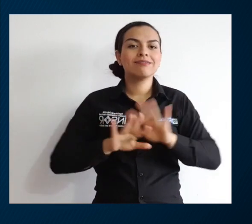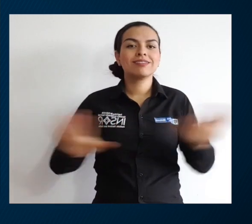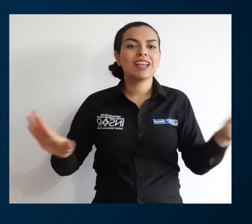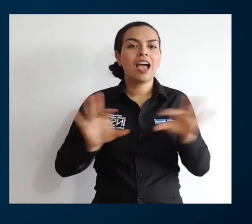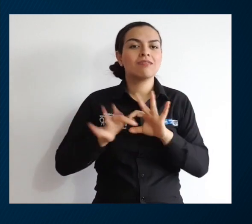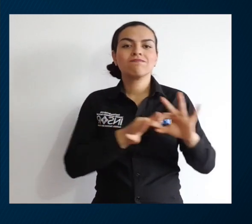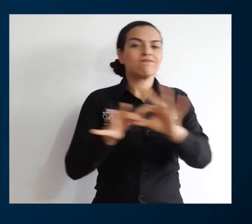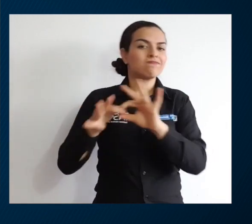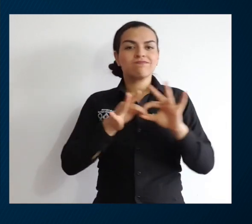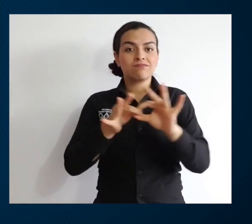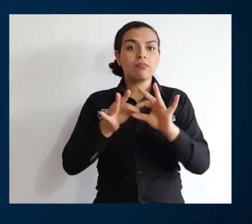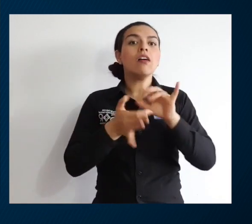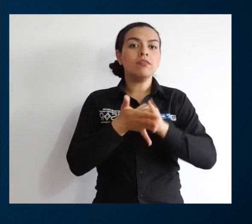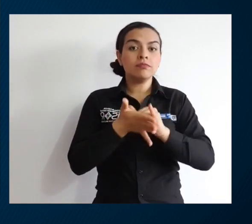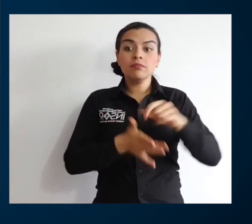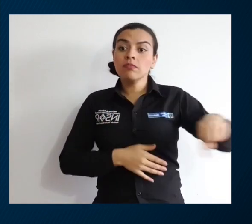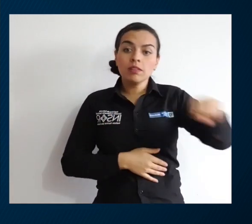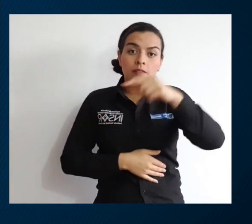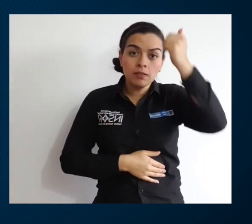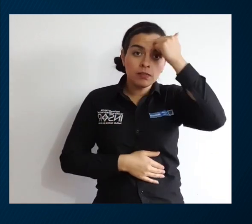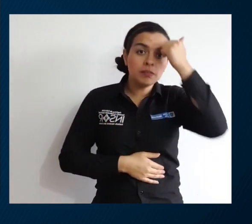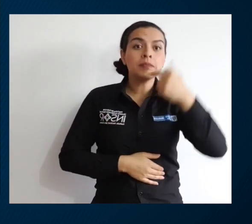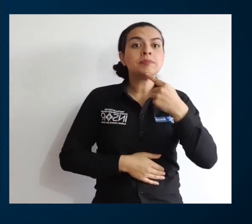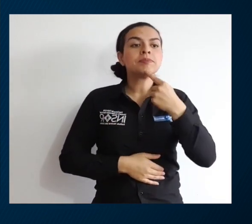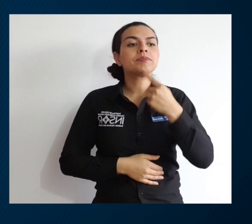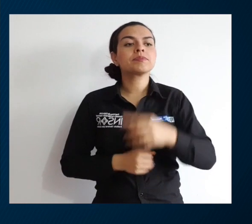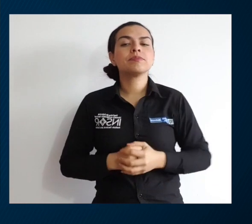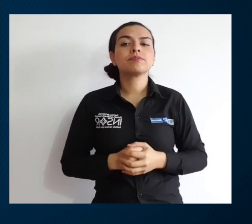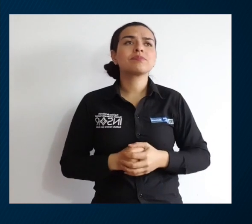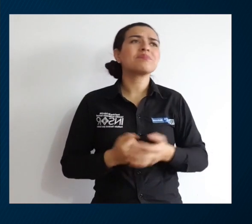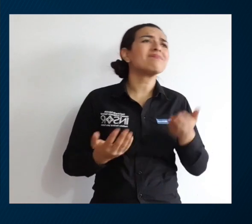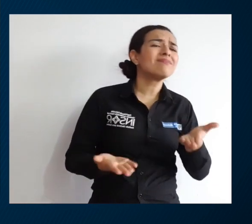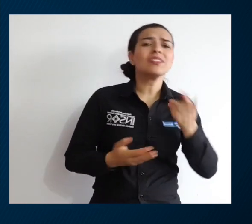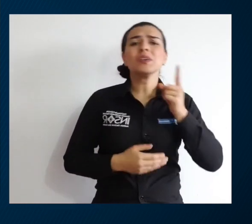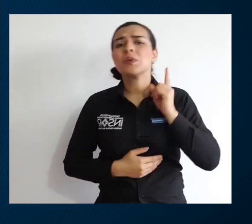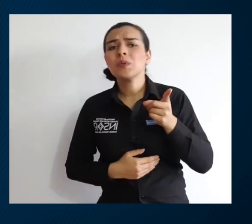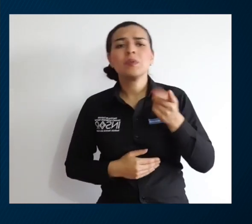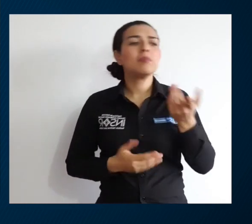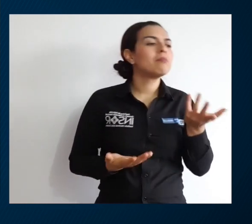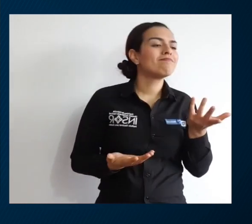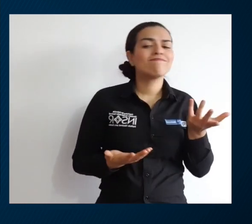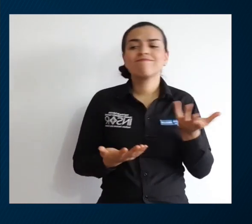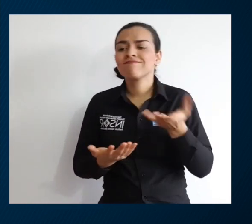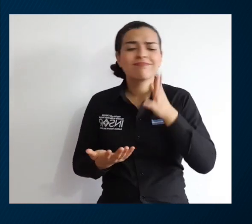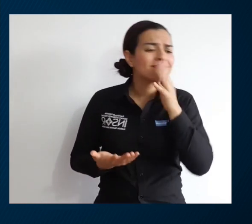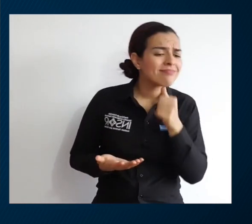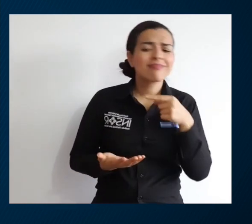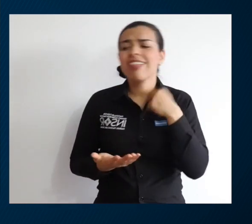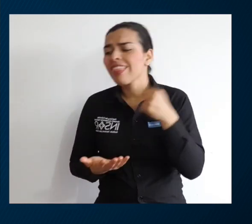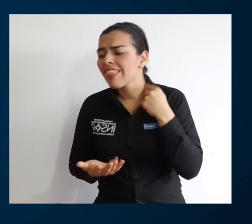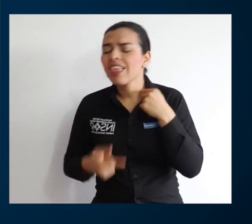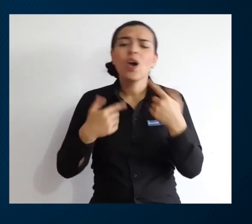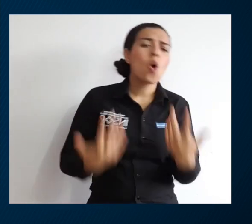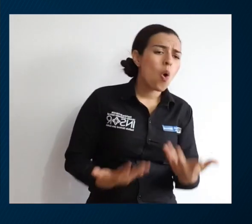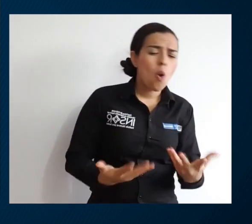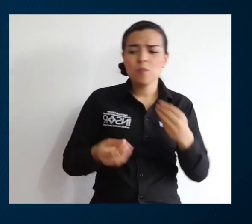tienen tiempo para reunirse, para discutir, para debatir, porque estamos todos juntos y enlazados. El profesor ya no me dice es que yo no puedo